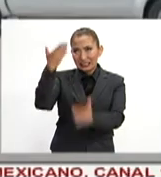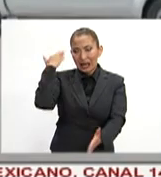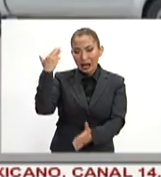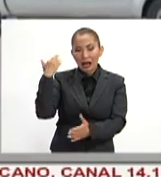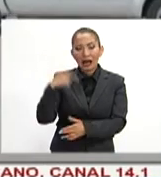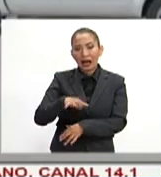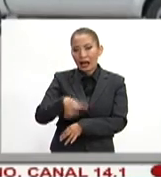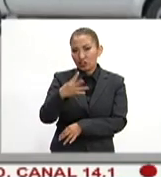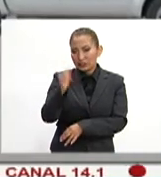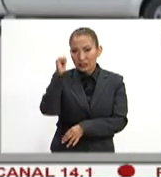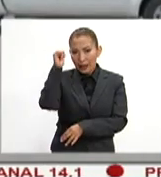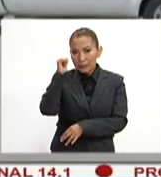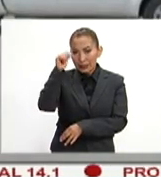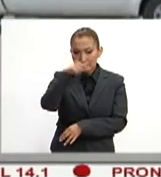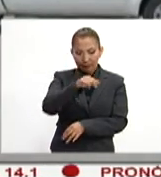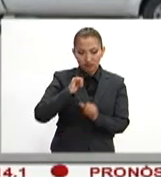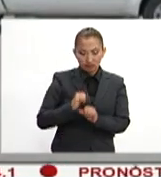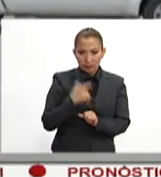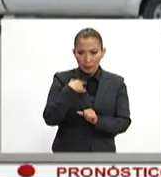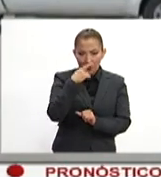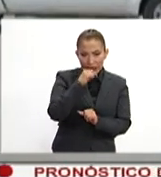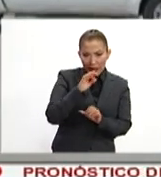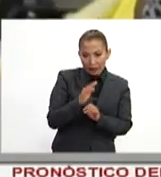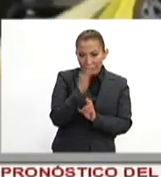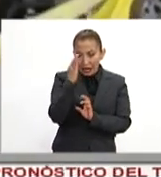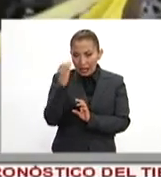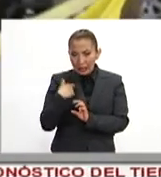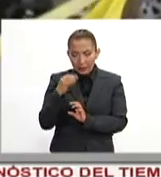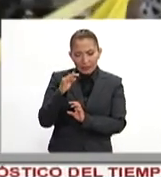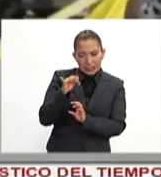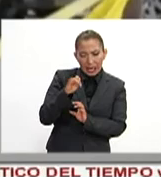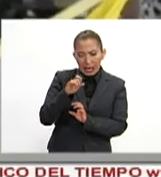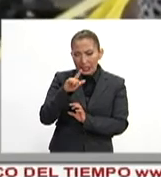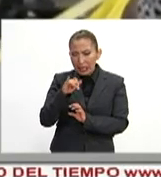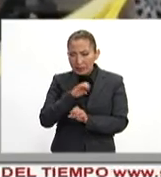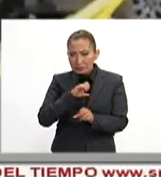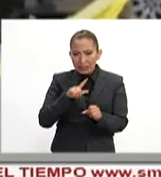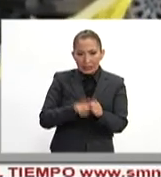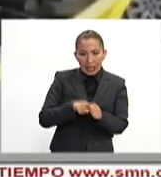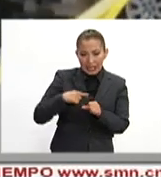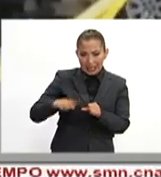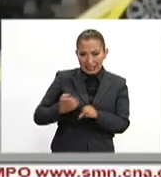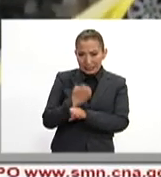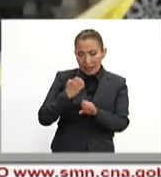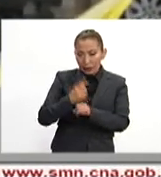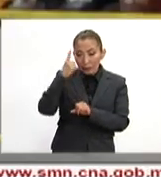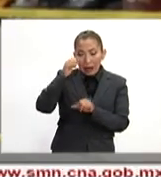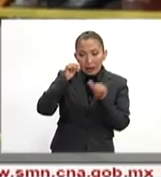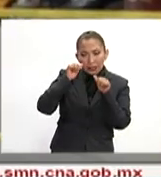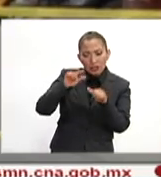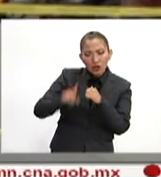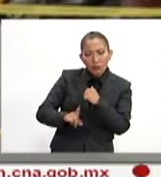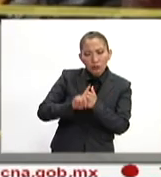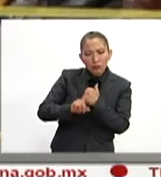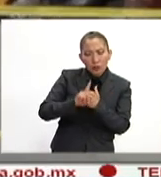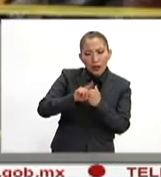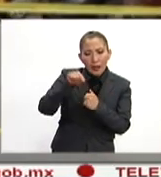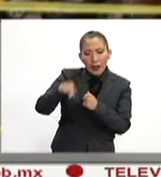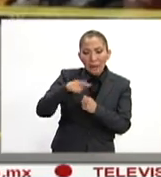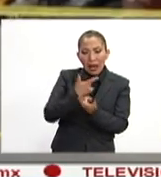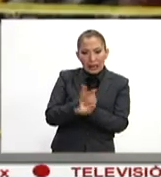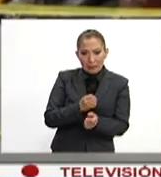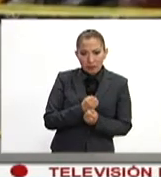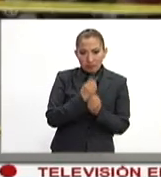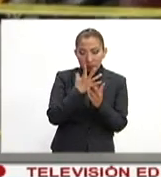el pasado 14 de abril. Autoridades federales y estatales, así como de la Fiscalía Especializada para la Atención de Delitos contra la Libertad de